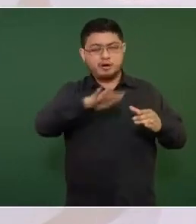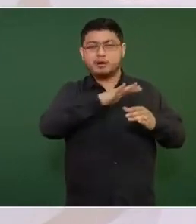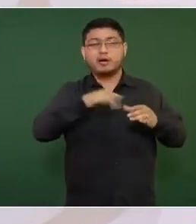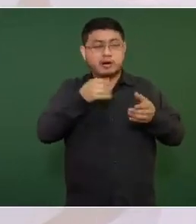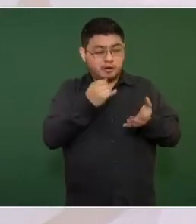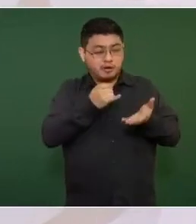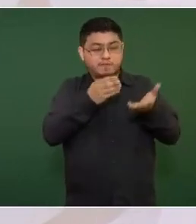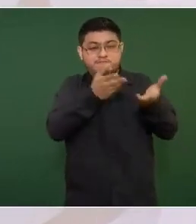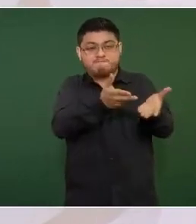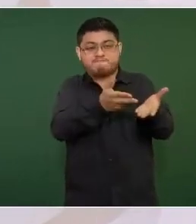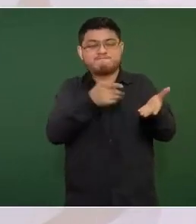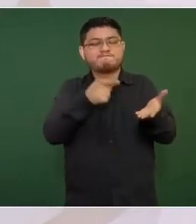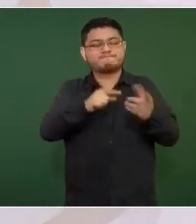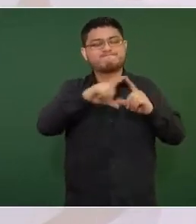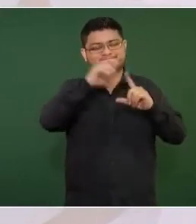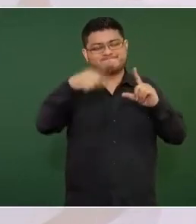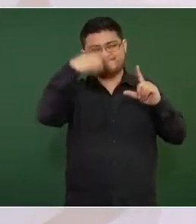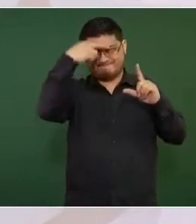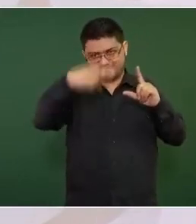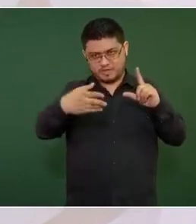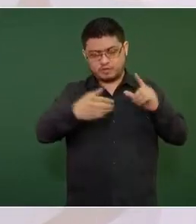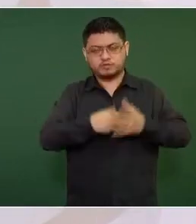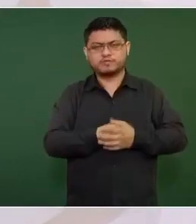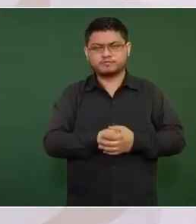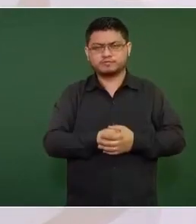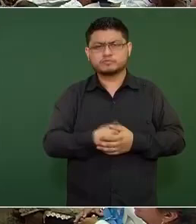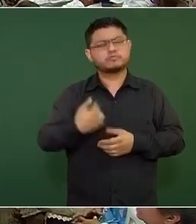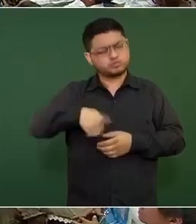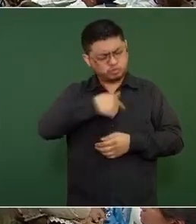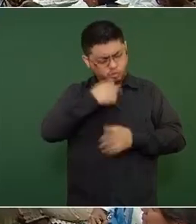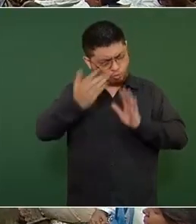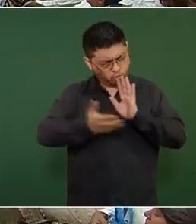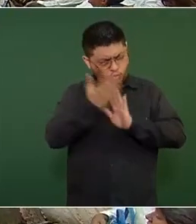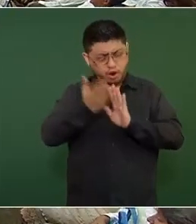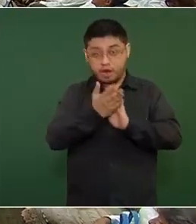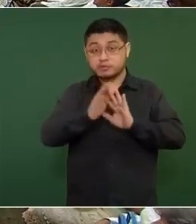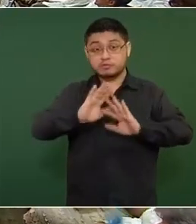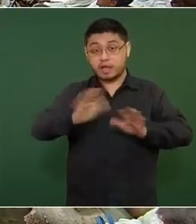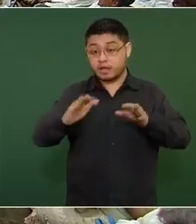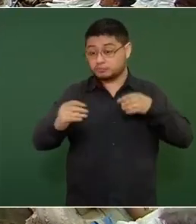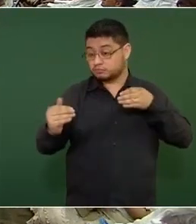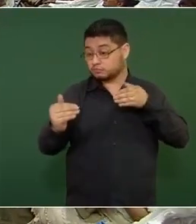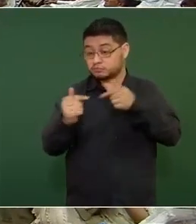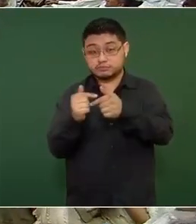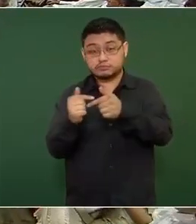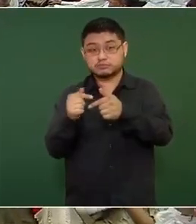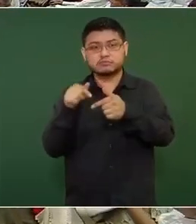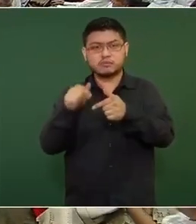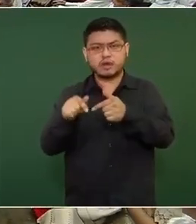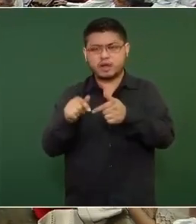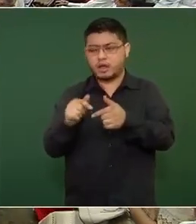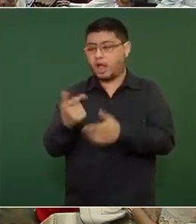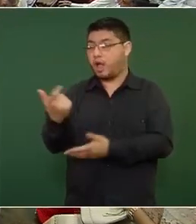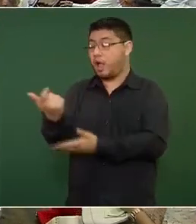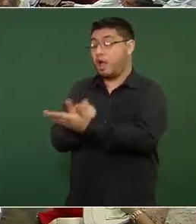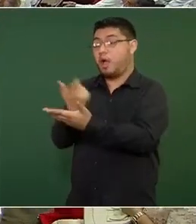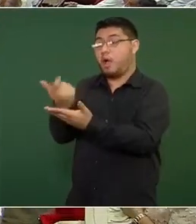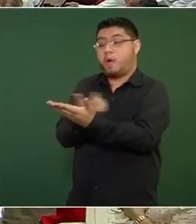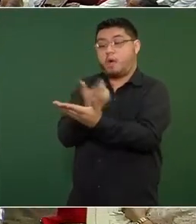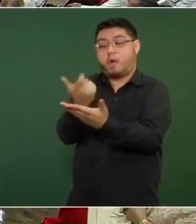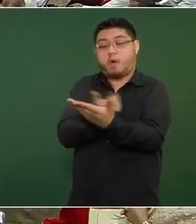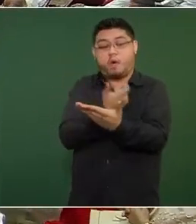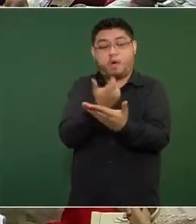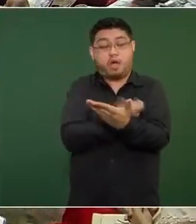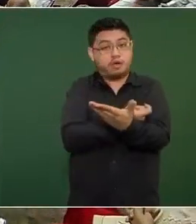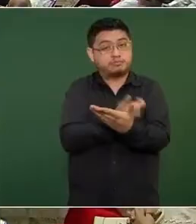pueblos del México profundo. Hemos construido y estamos por terminar, sin cobrar al usuario, que